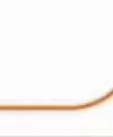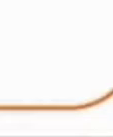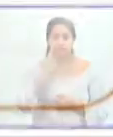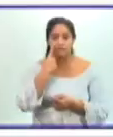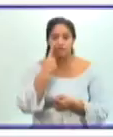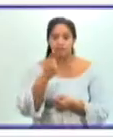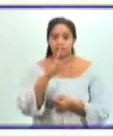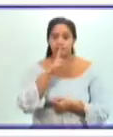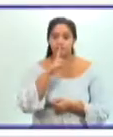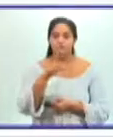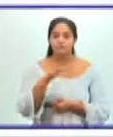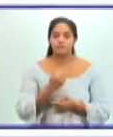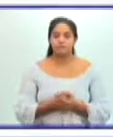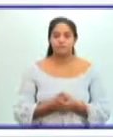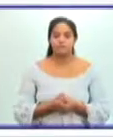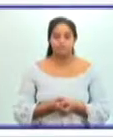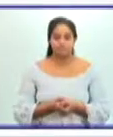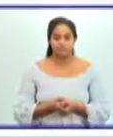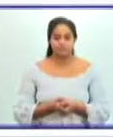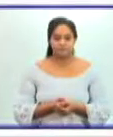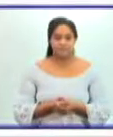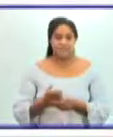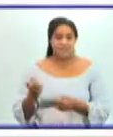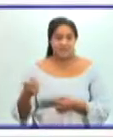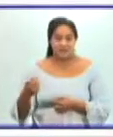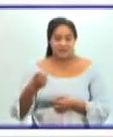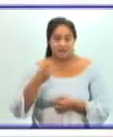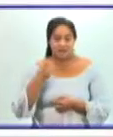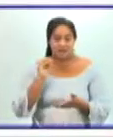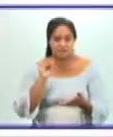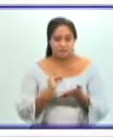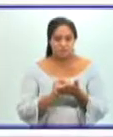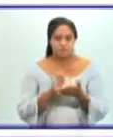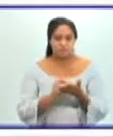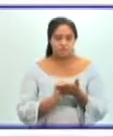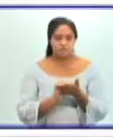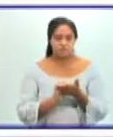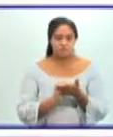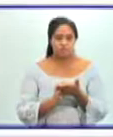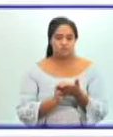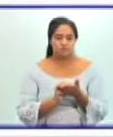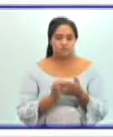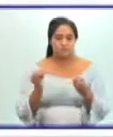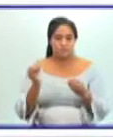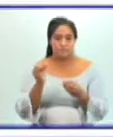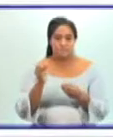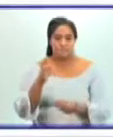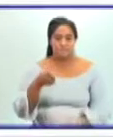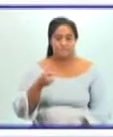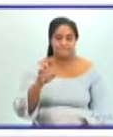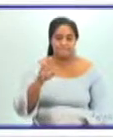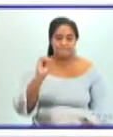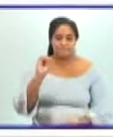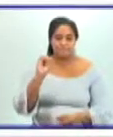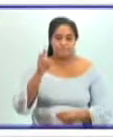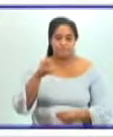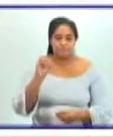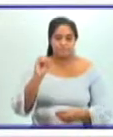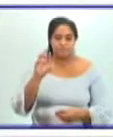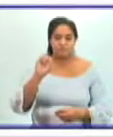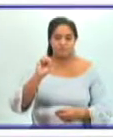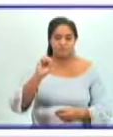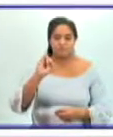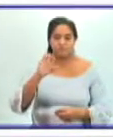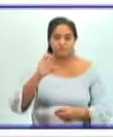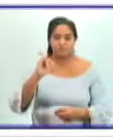Verifiquemos la respuesta. Rápidamente aplicaste la propiedad de las proporciones. Luego,